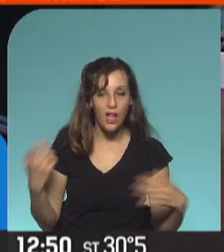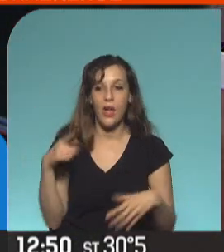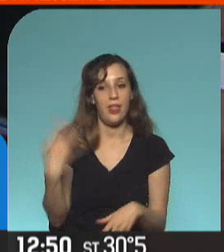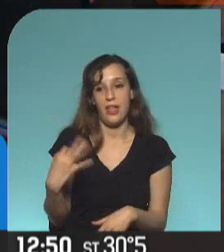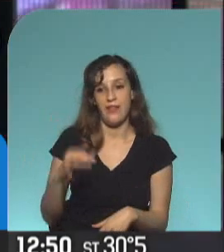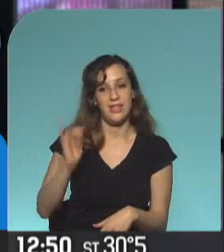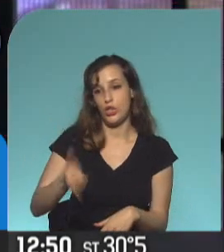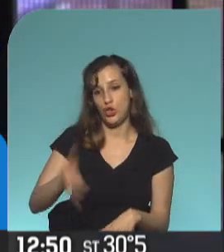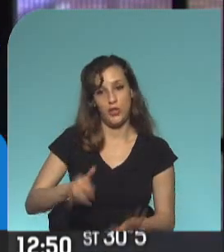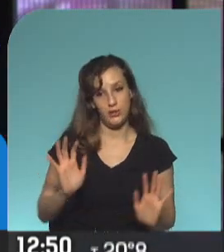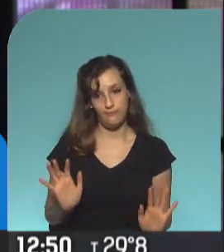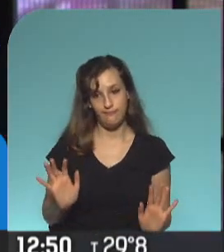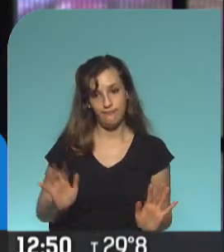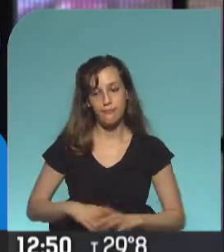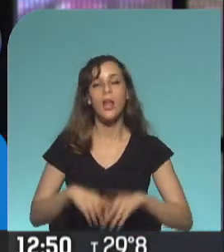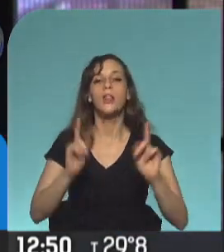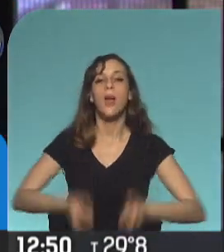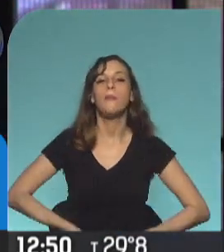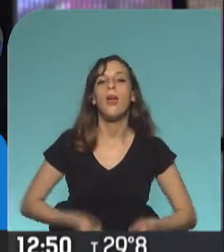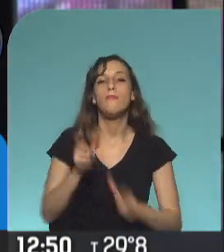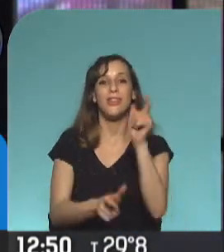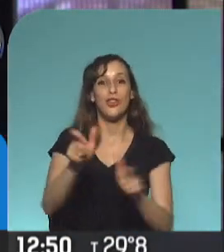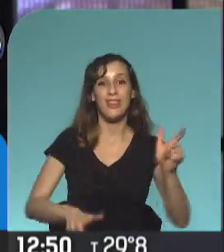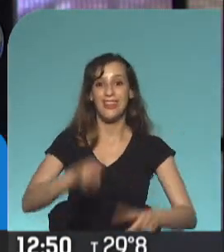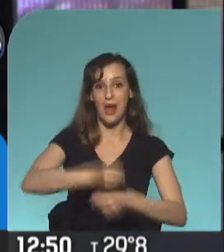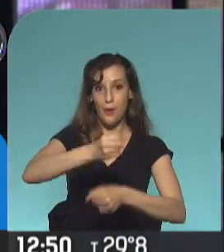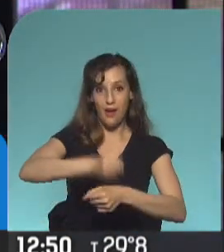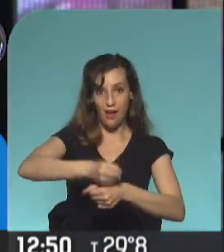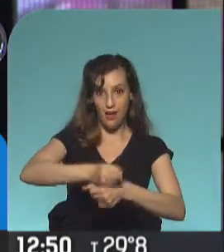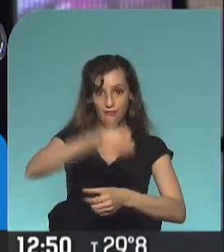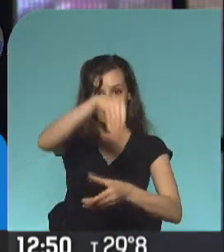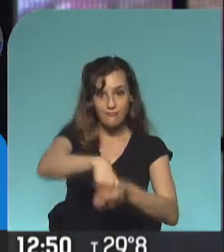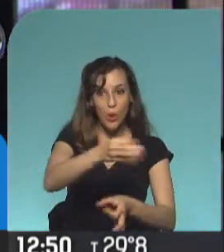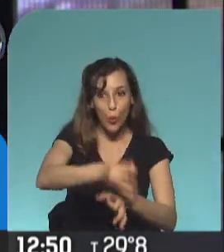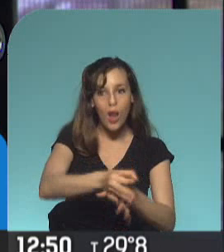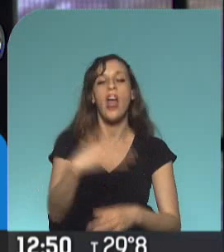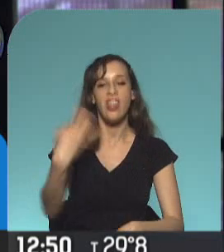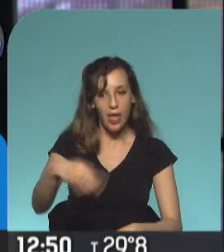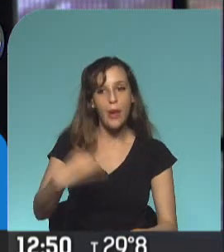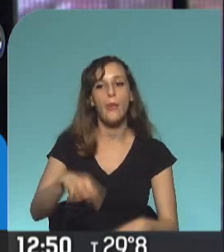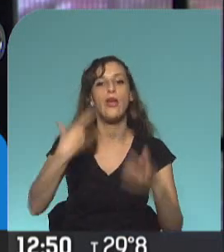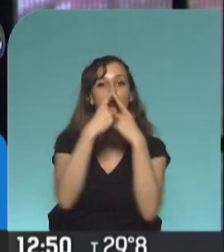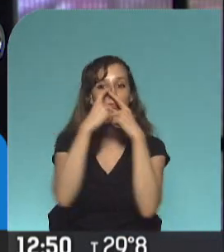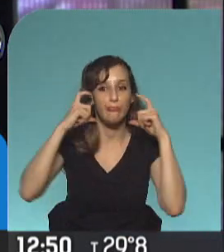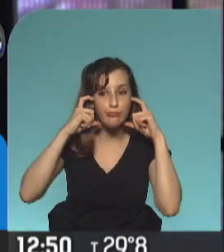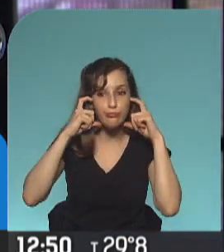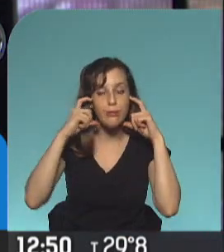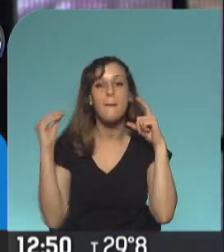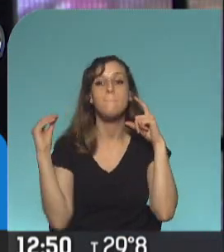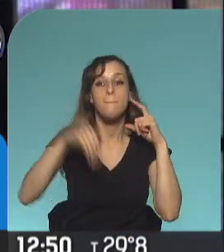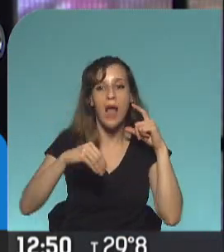hacerlo. Las y los trabajadores vamos a tener, además del tapaboca, vamos a tener una máscara de acetato.